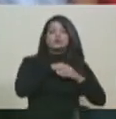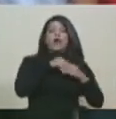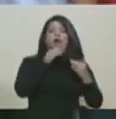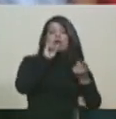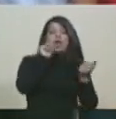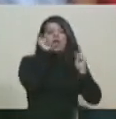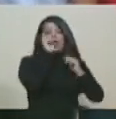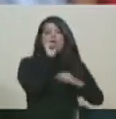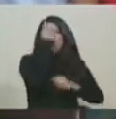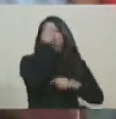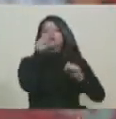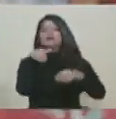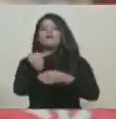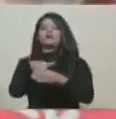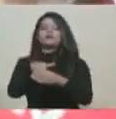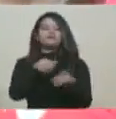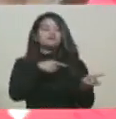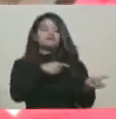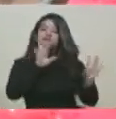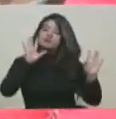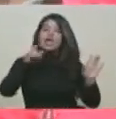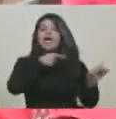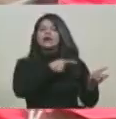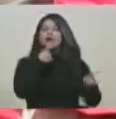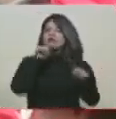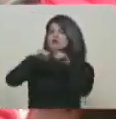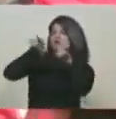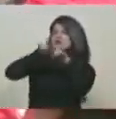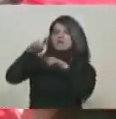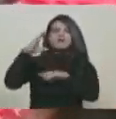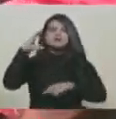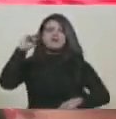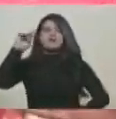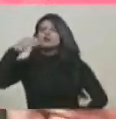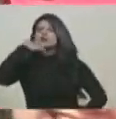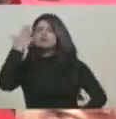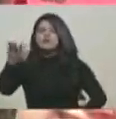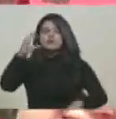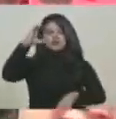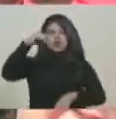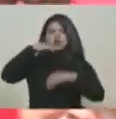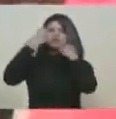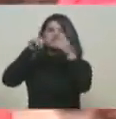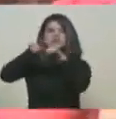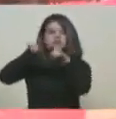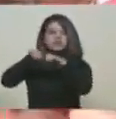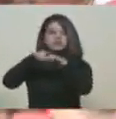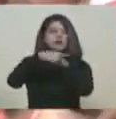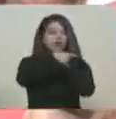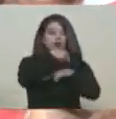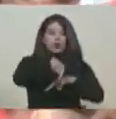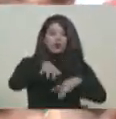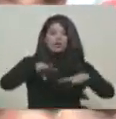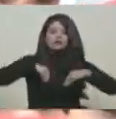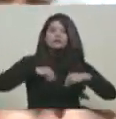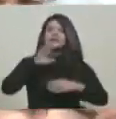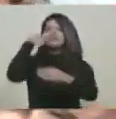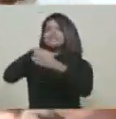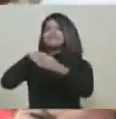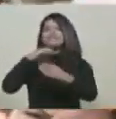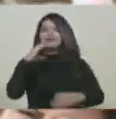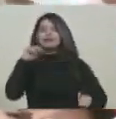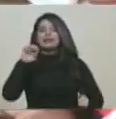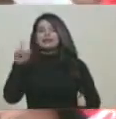se van a contar con el CNE después que decían que ese CNE no servía, esos que hoy han